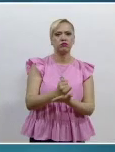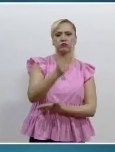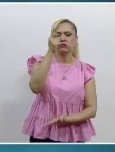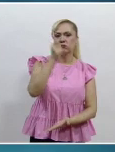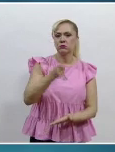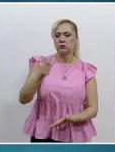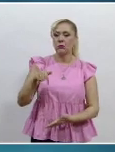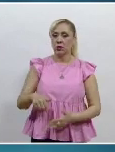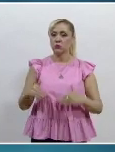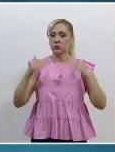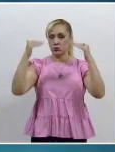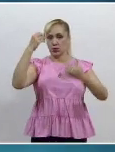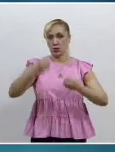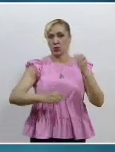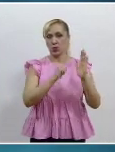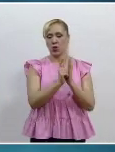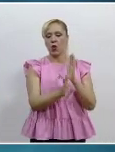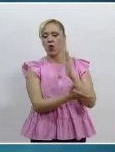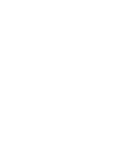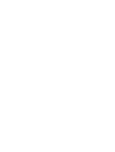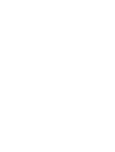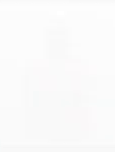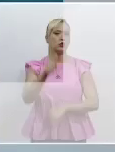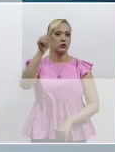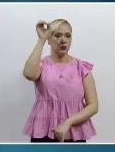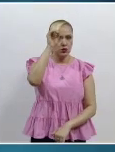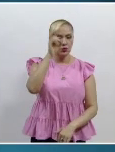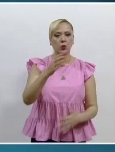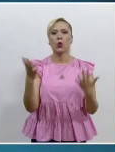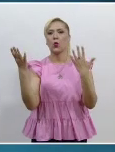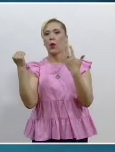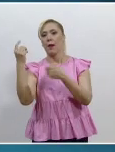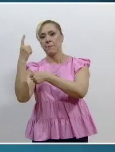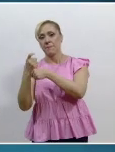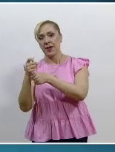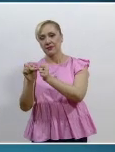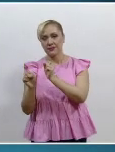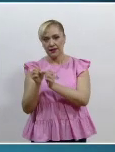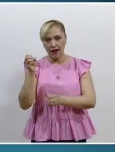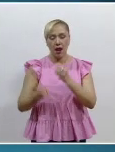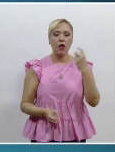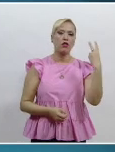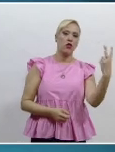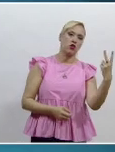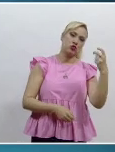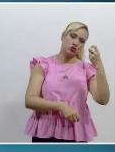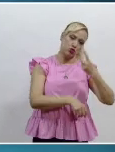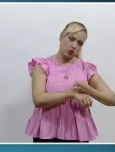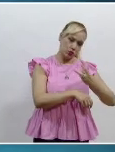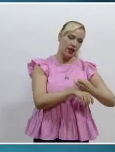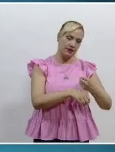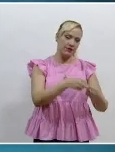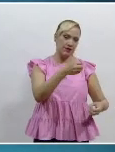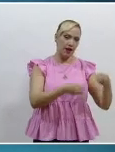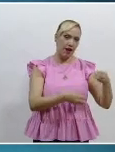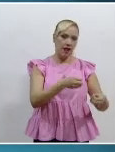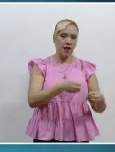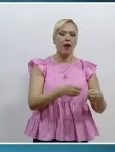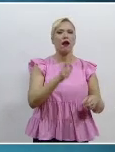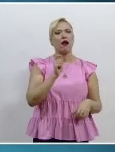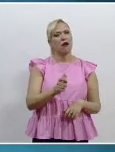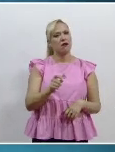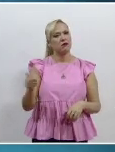de la Suprema Corte se publican 11 criterios, 9 de primera sala y 2 de la segunda. En el caso de la primera sala, 4 criterios tienen que